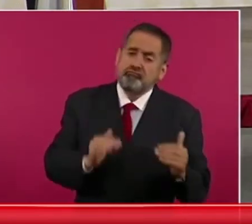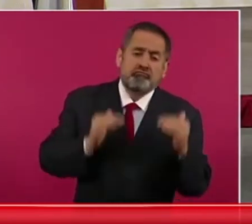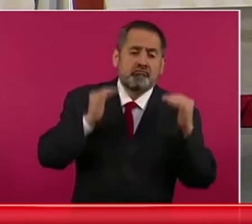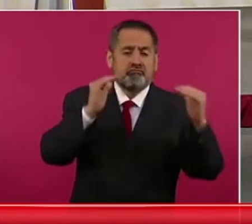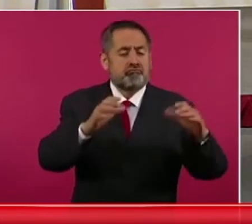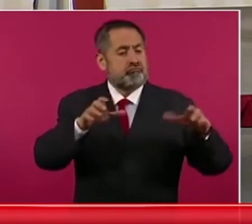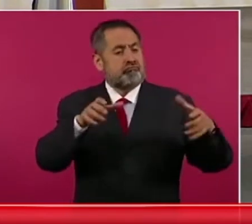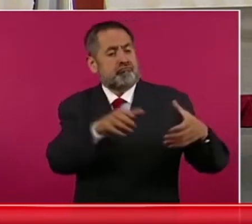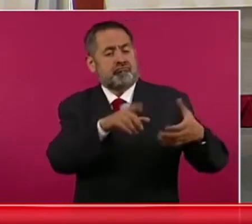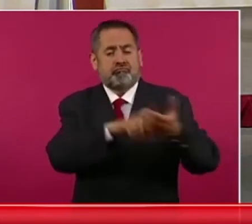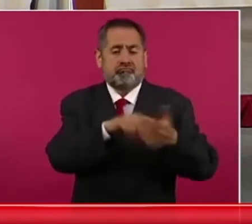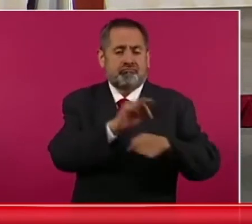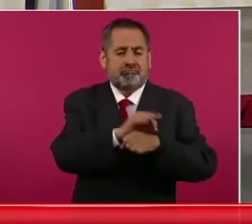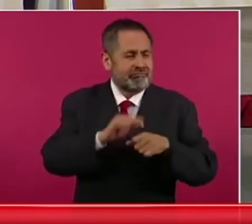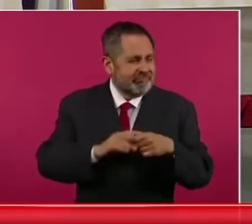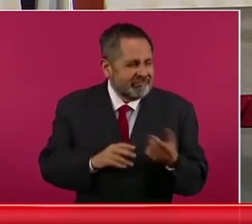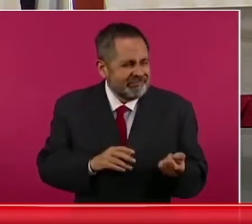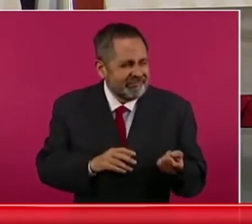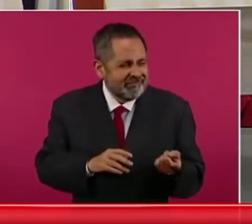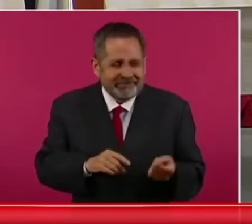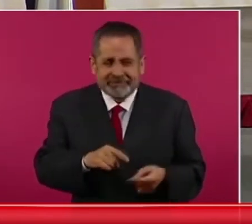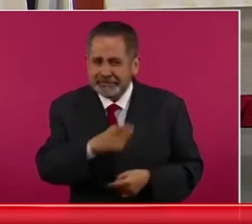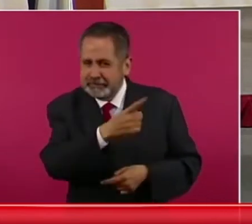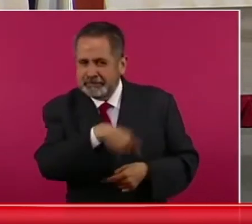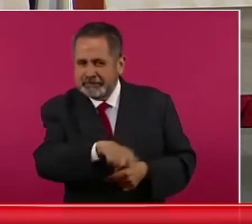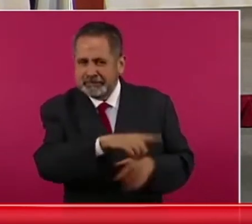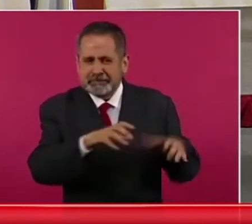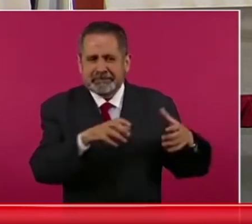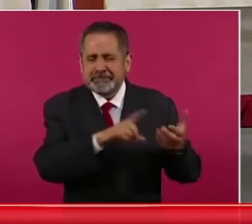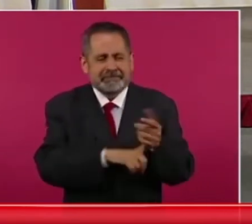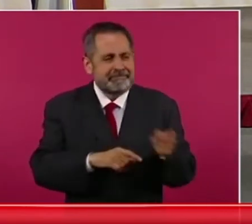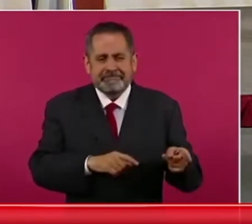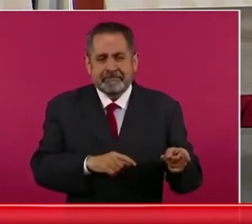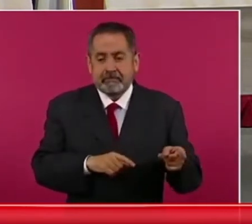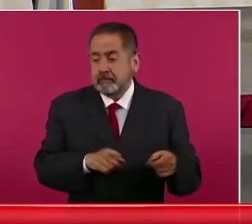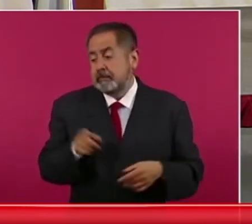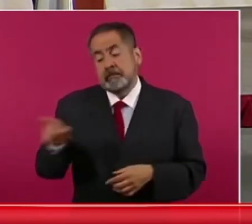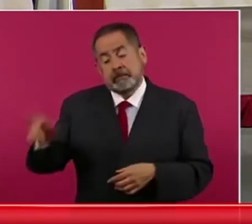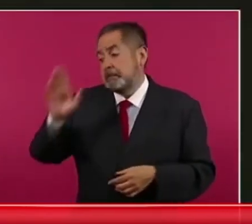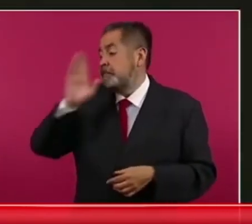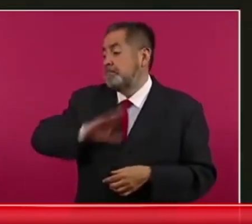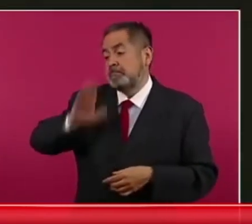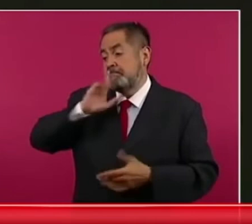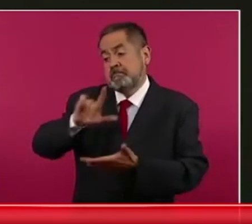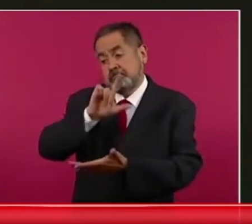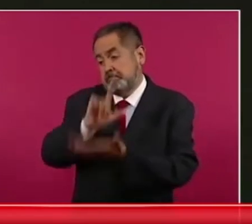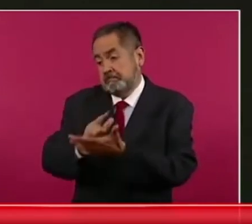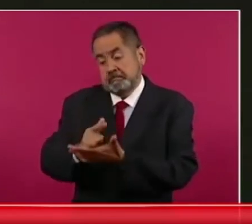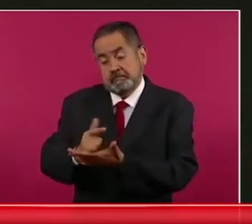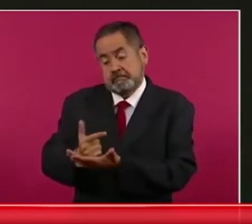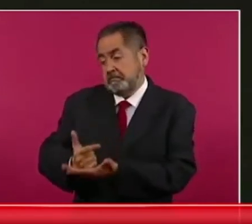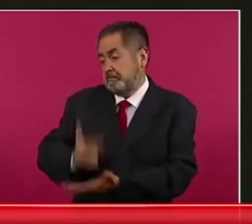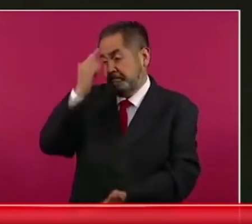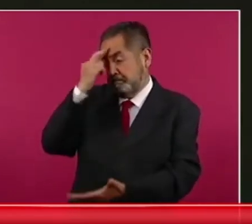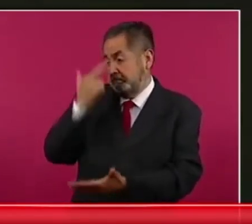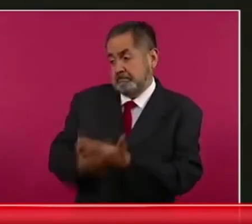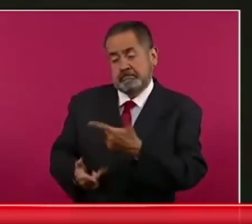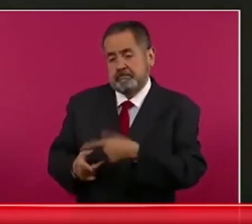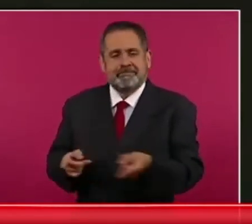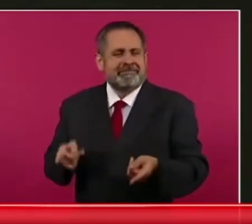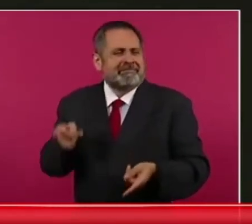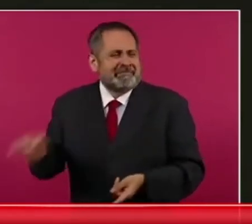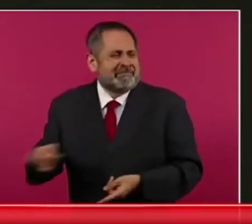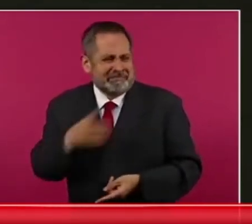del privilegio han convertido en un grave delito una supuesta infracción jurídica